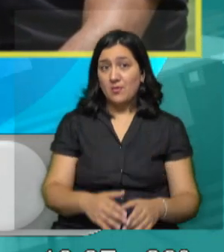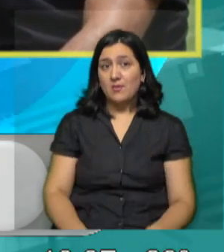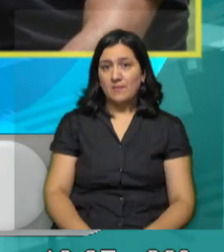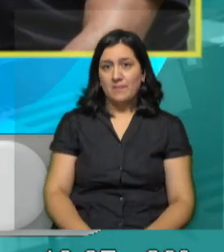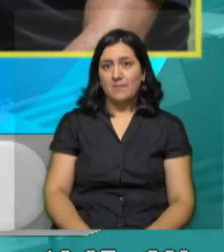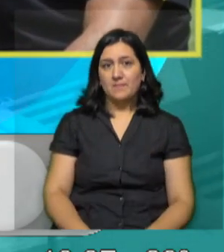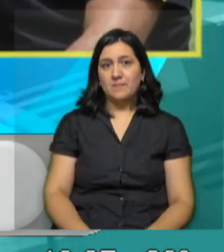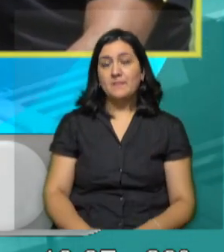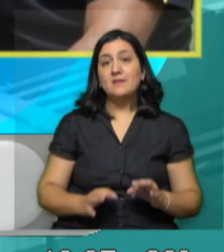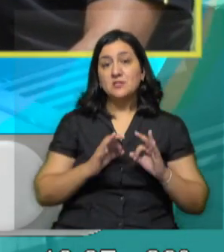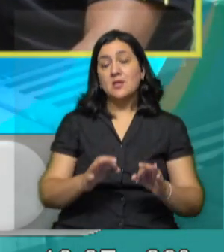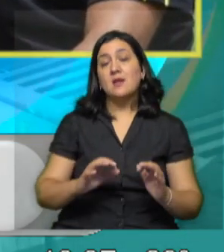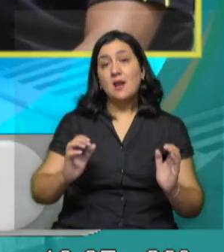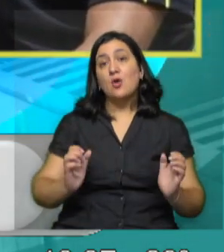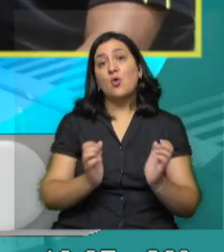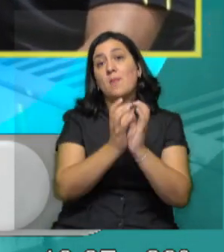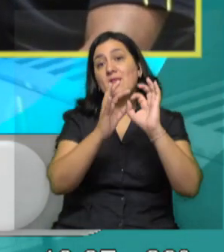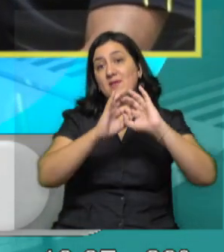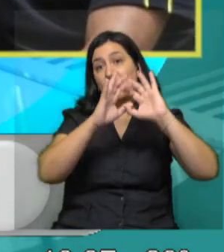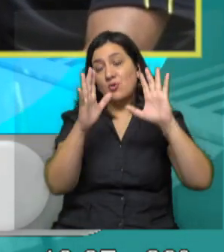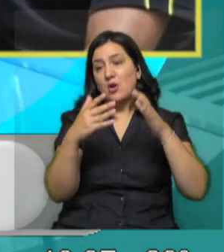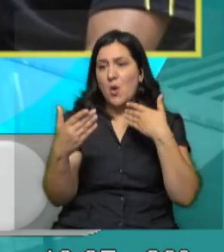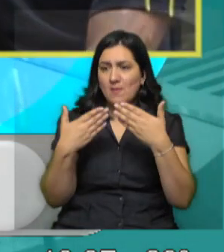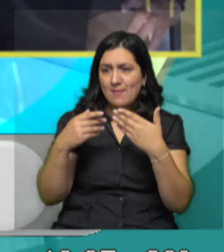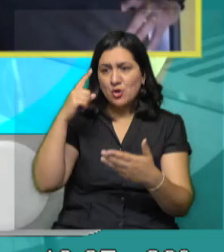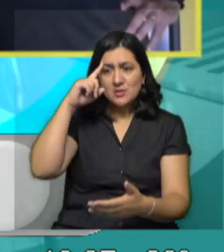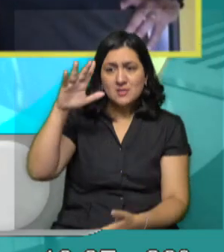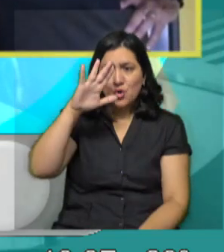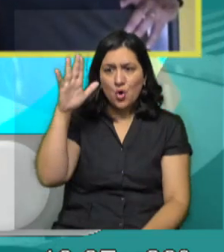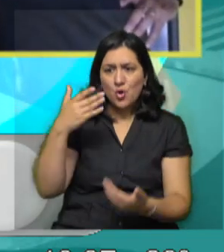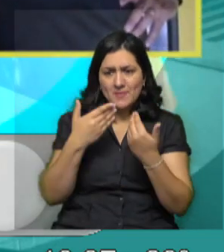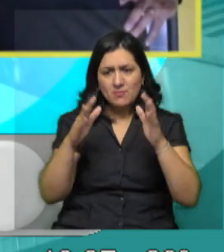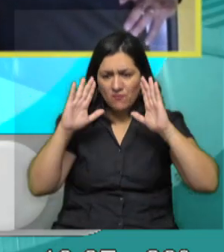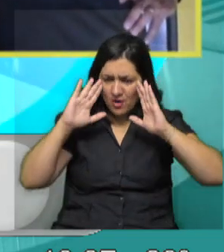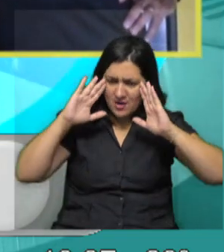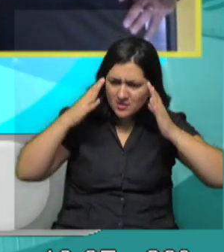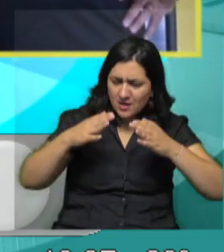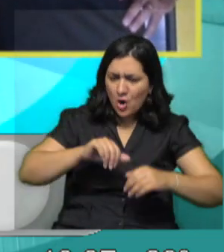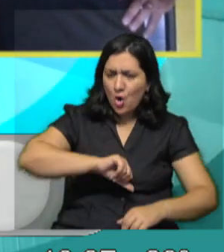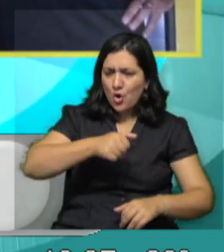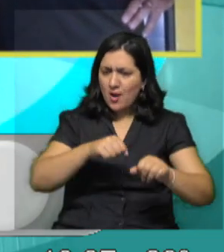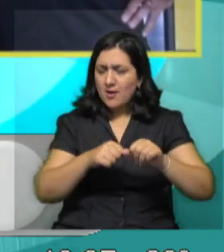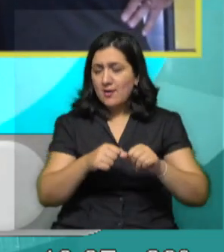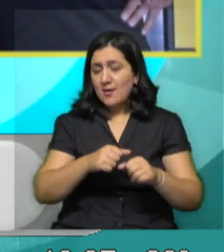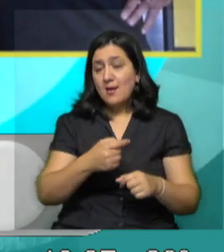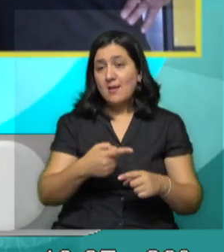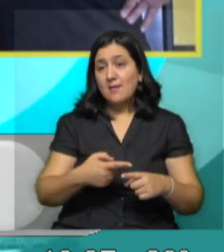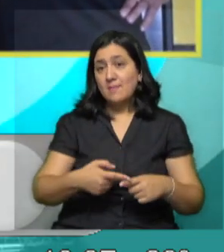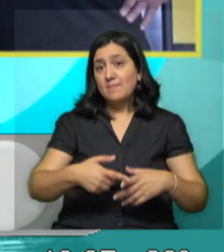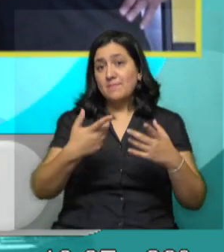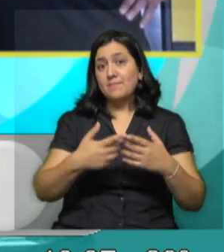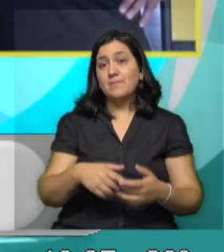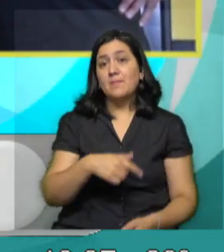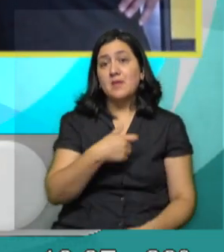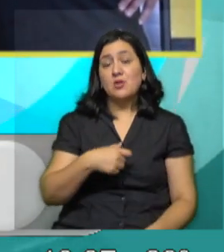de llegar a la Libertadores. Pusimos en palabras con el psicólogo, empezamos a focalizar en conseguir el título. Peñarol hacía 13 años que no salía campeón en